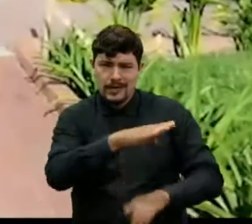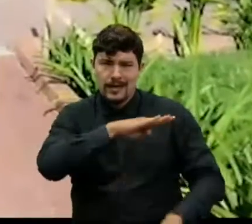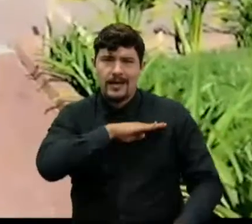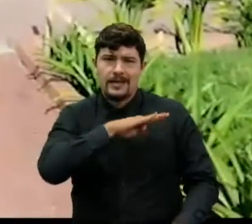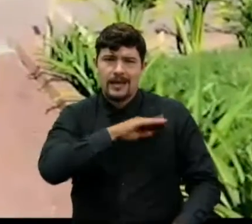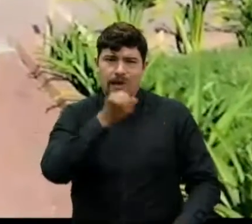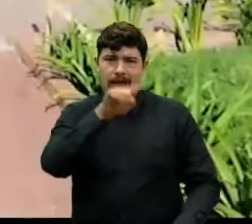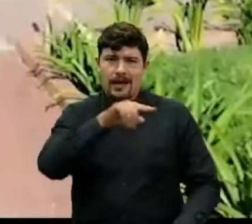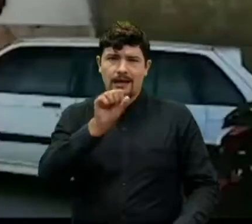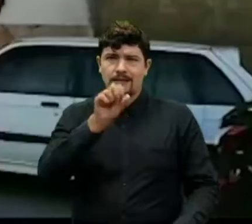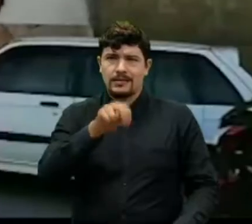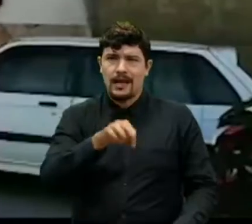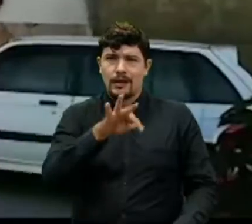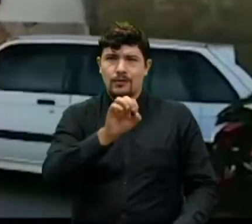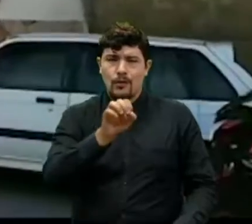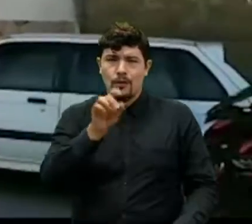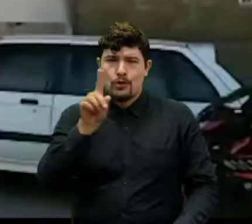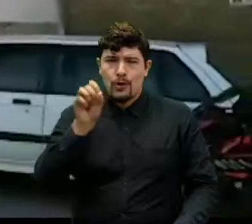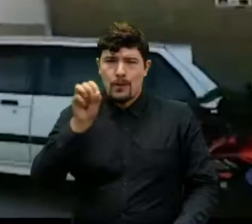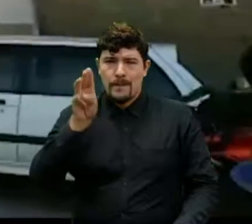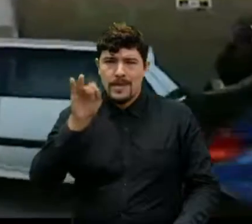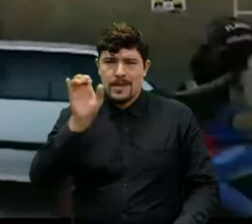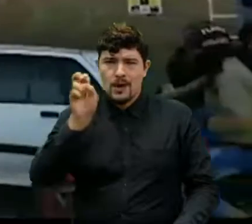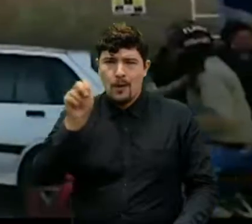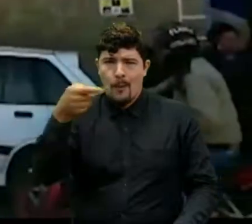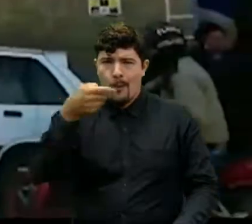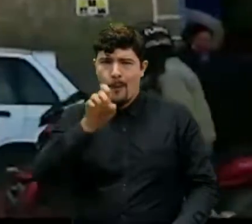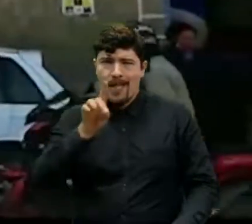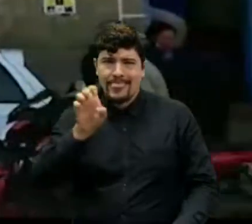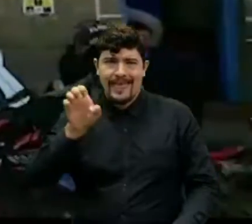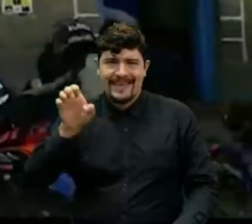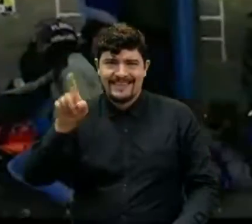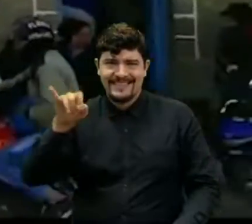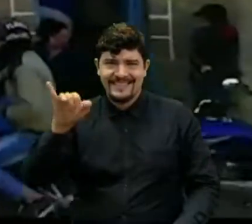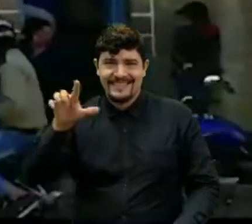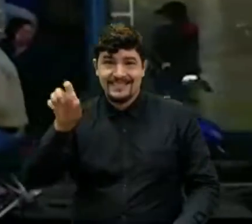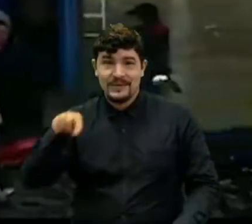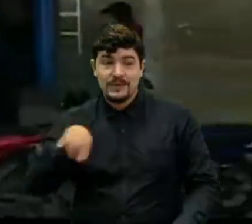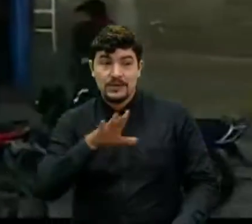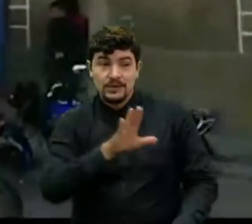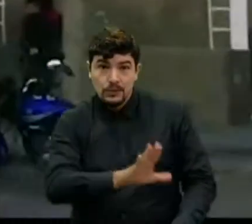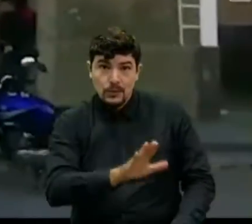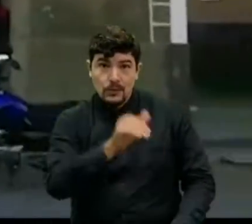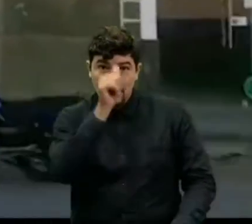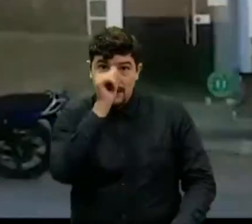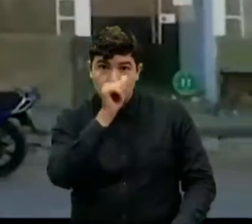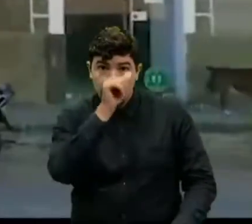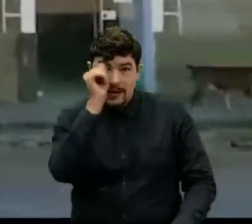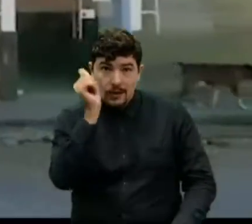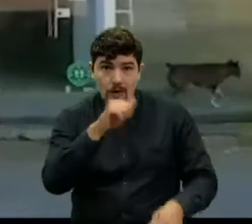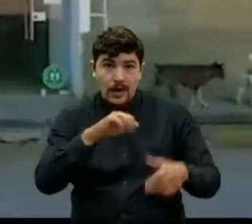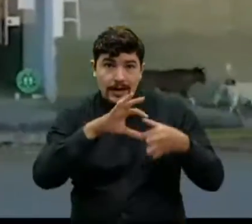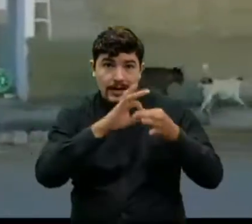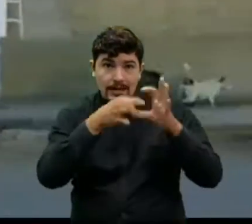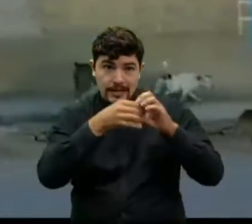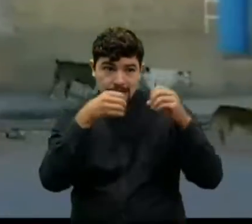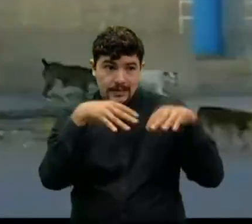Domingo de Silos. Silos hará transmisión por las redes sociales para llevar este festival a toda la región.